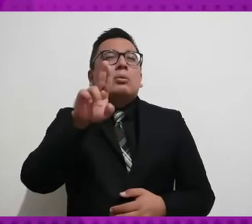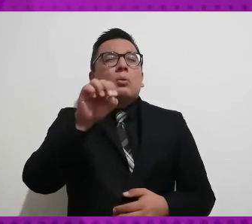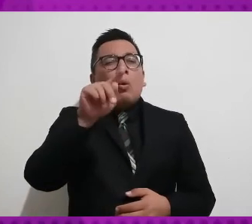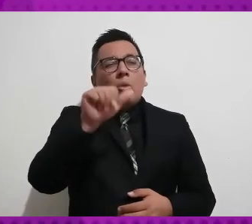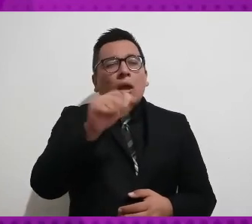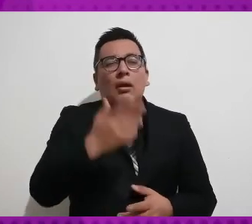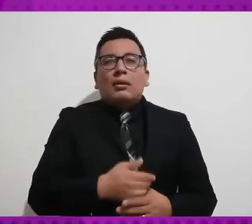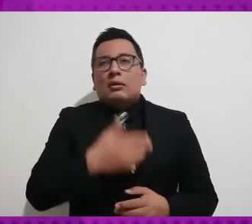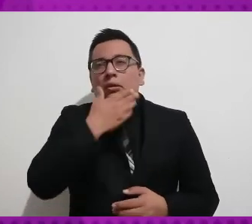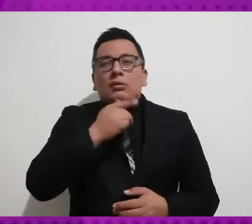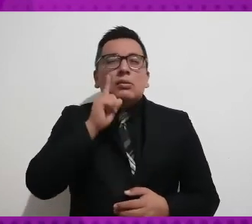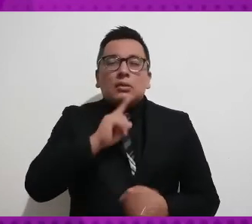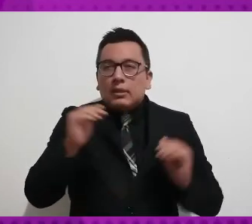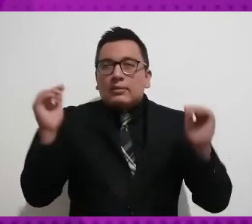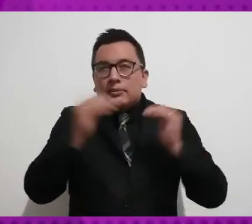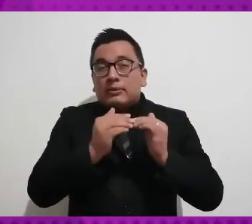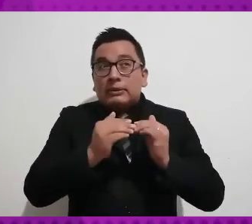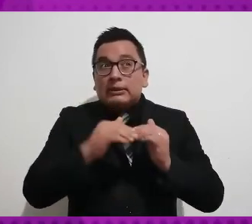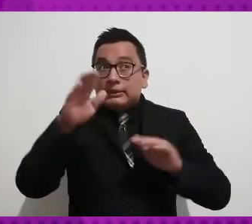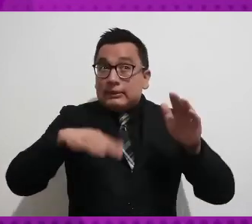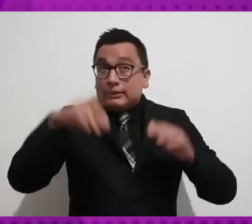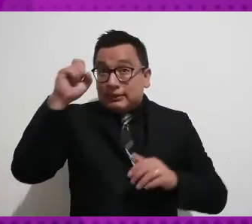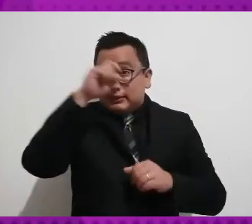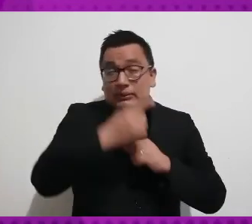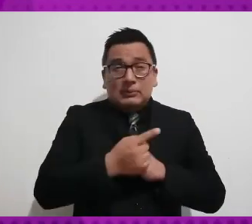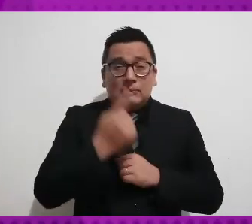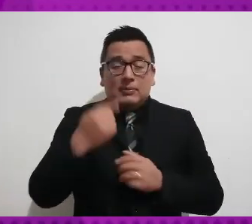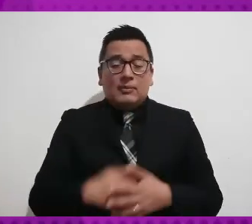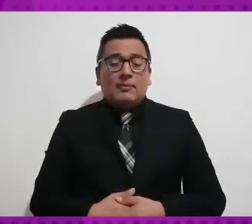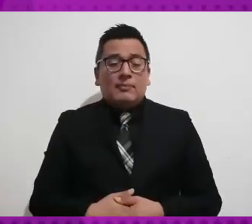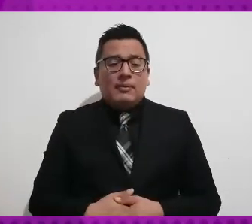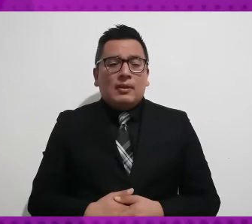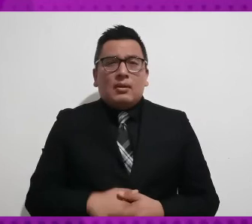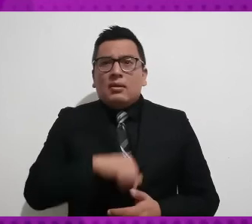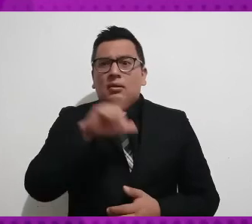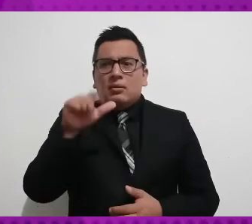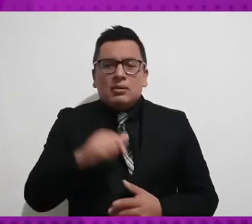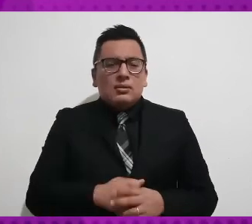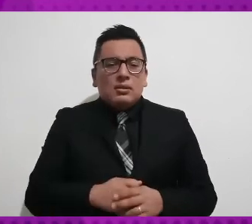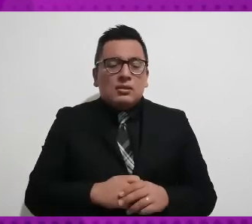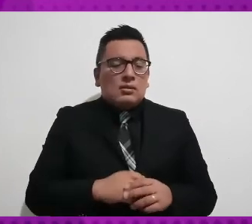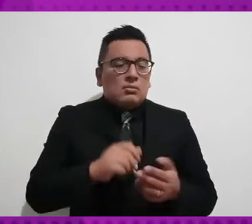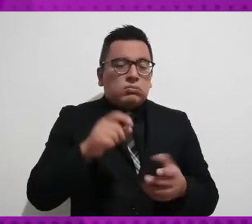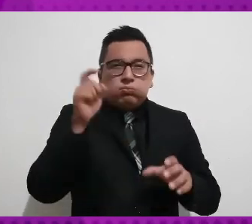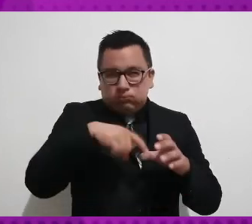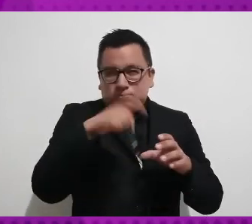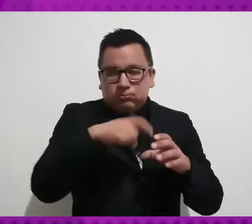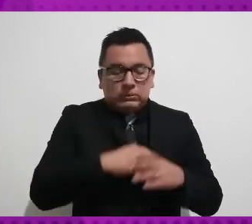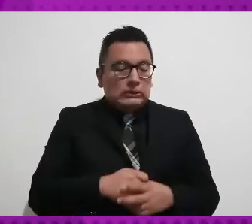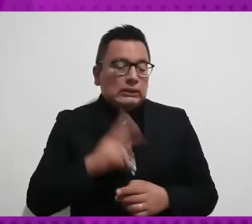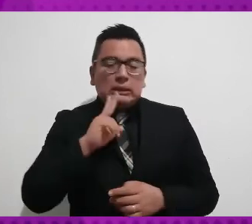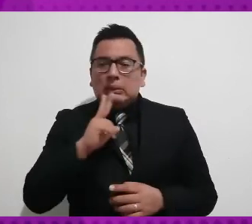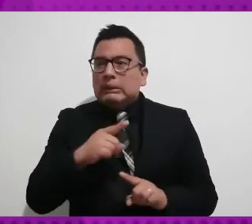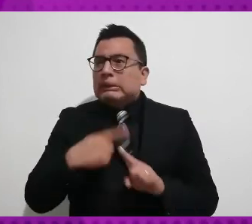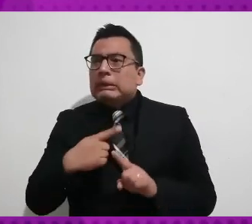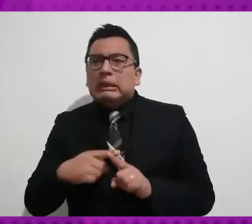mujer también creo que es un riesgo, ¿eh? Porque al momento de tener que llenar ahí los registros, luego